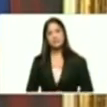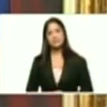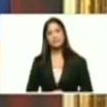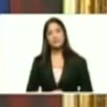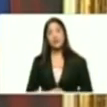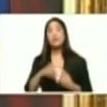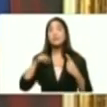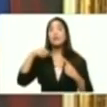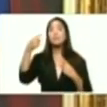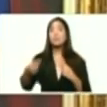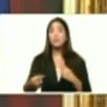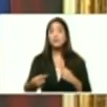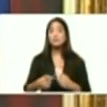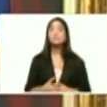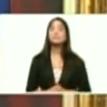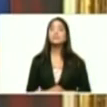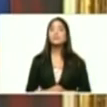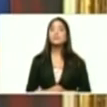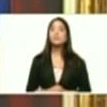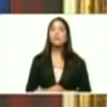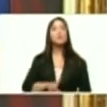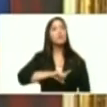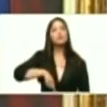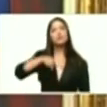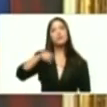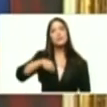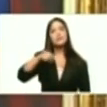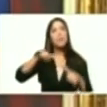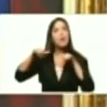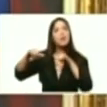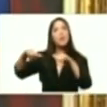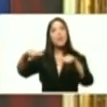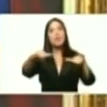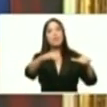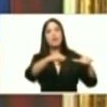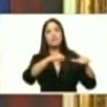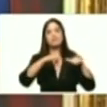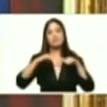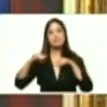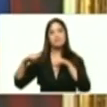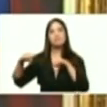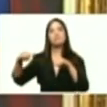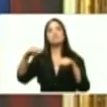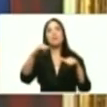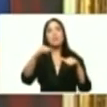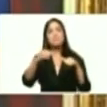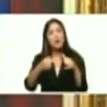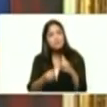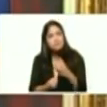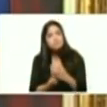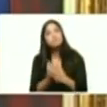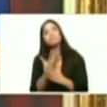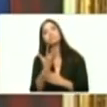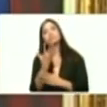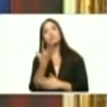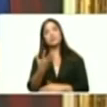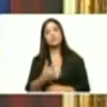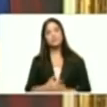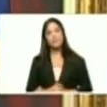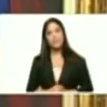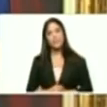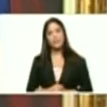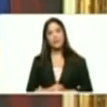Y más adelante decimos, necesitamos de la igualdad, para refundir, digámoslo así,